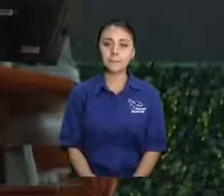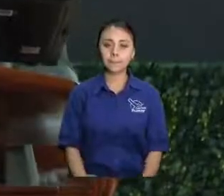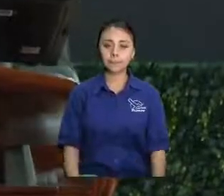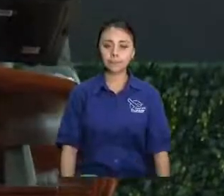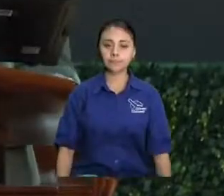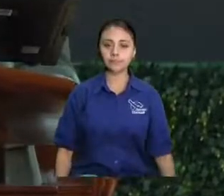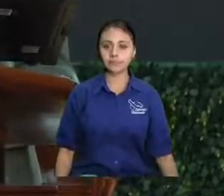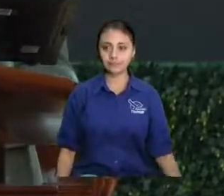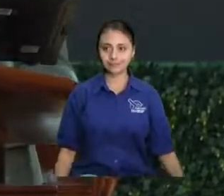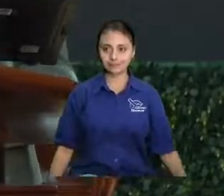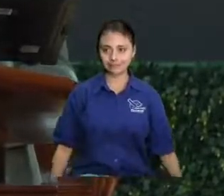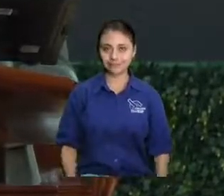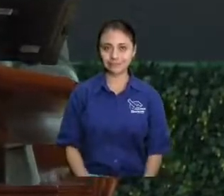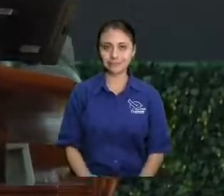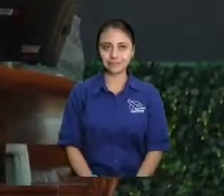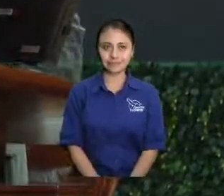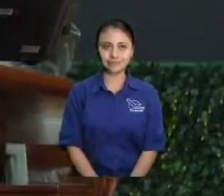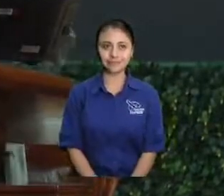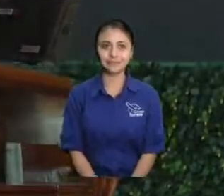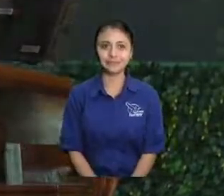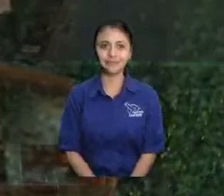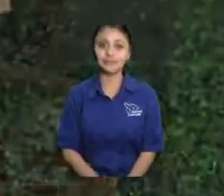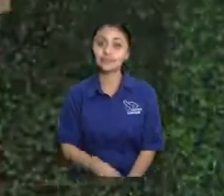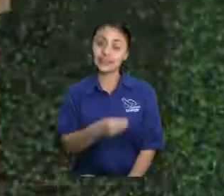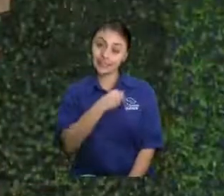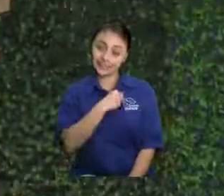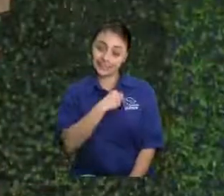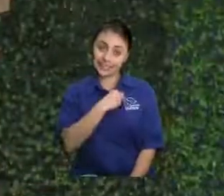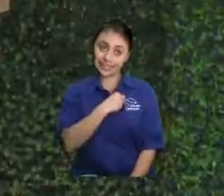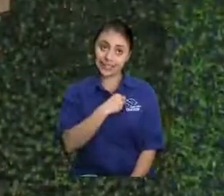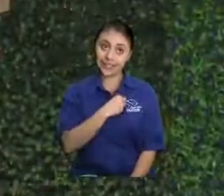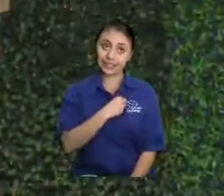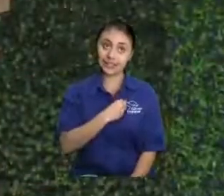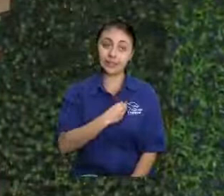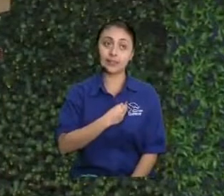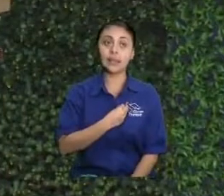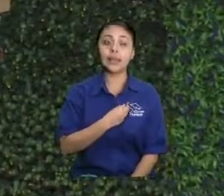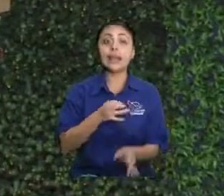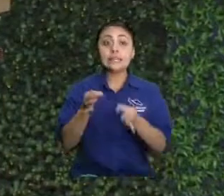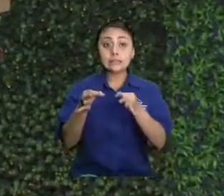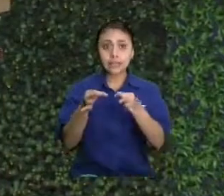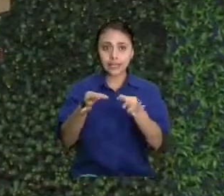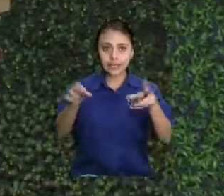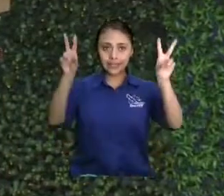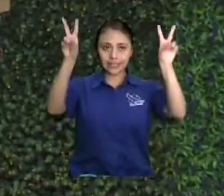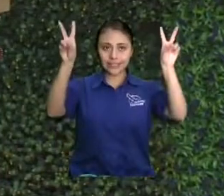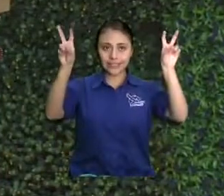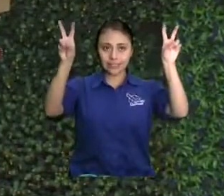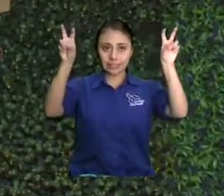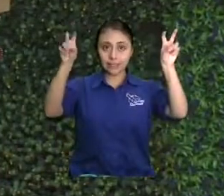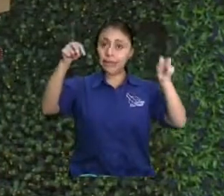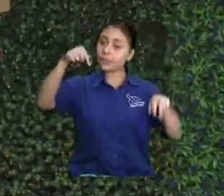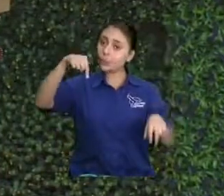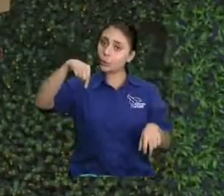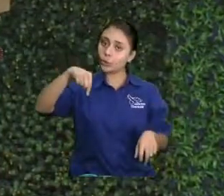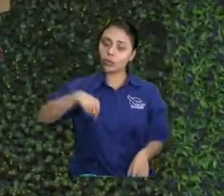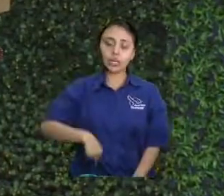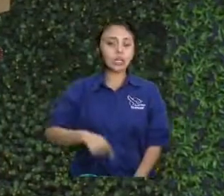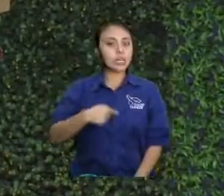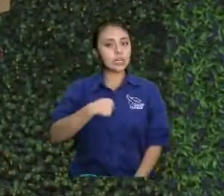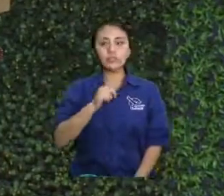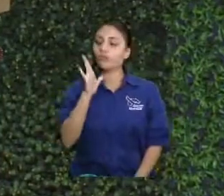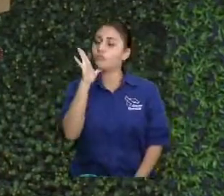estoy haciendo. Quisiera abordar el tema que no puedo